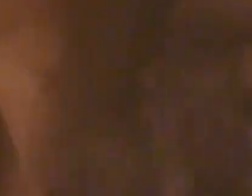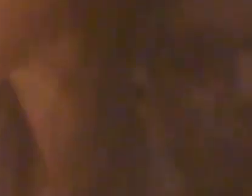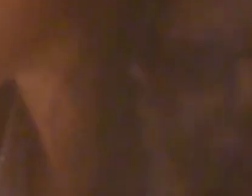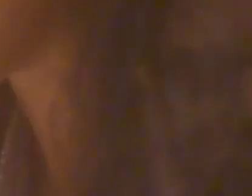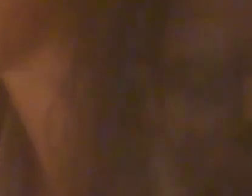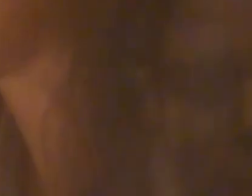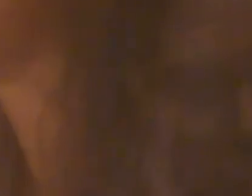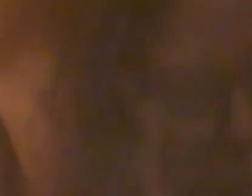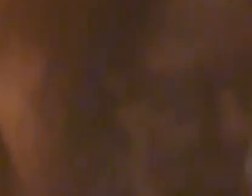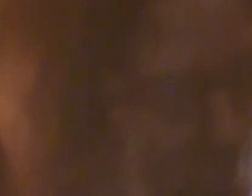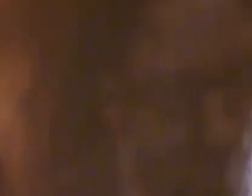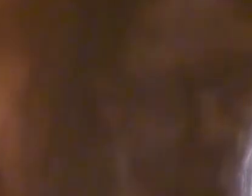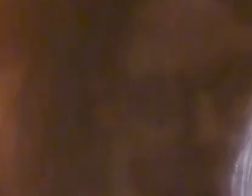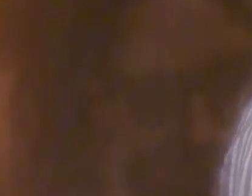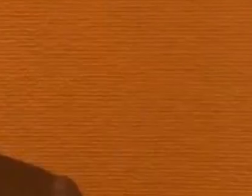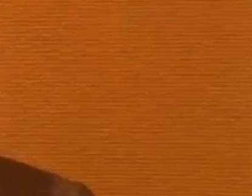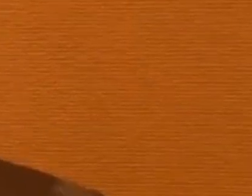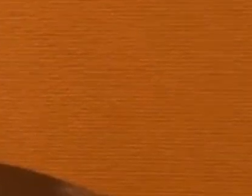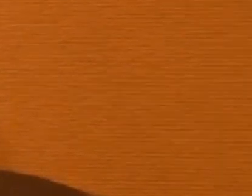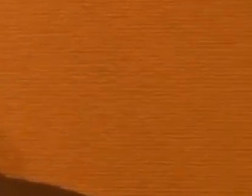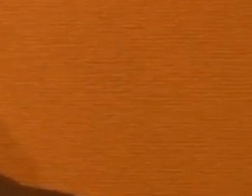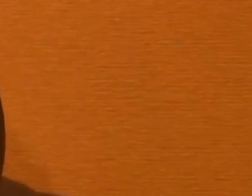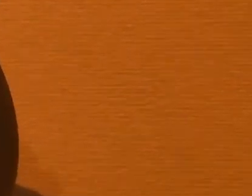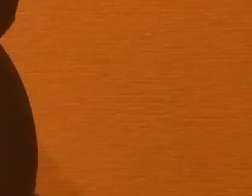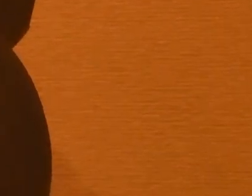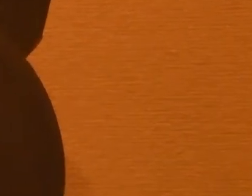derechos humanos en la administración judicial.